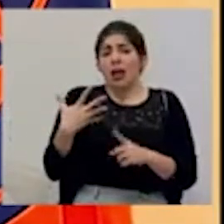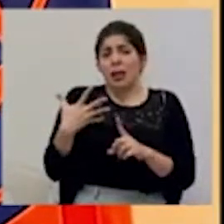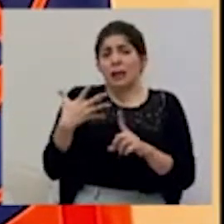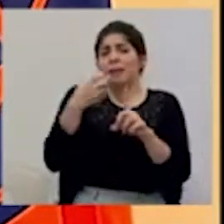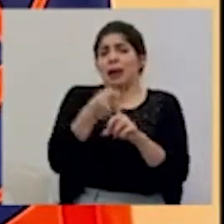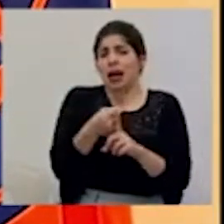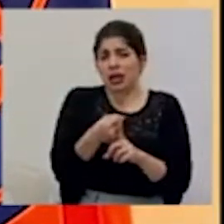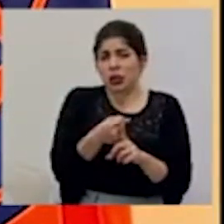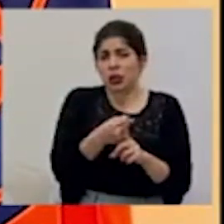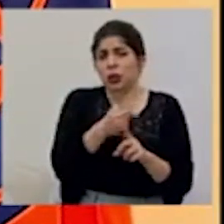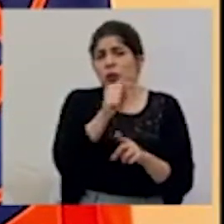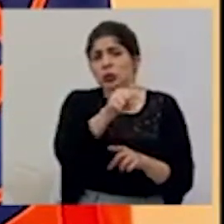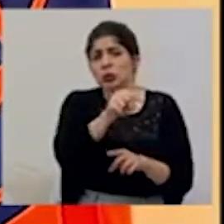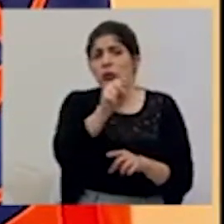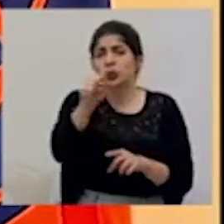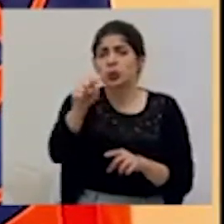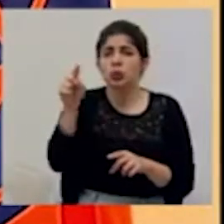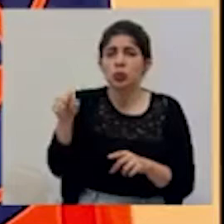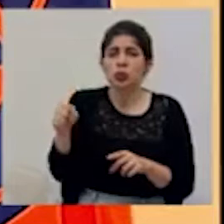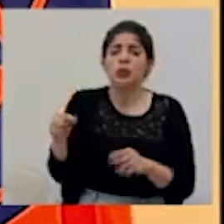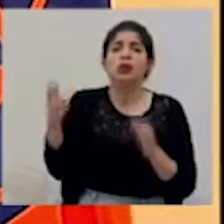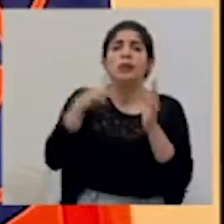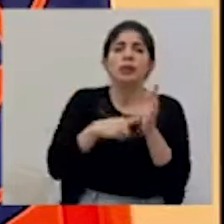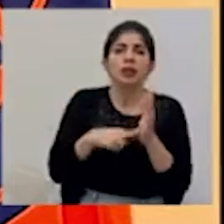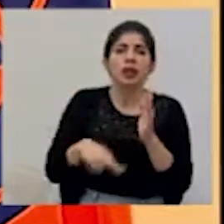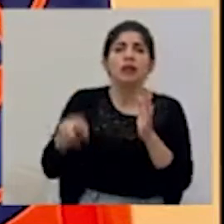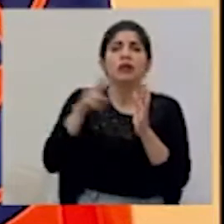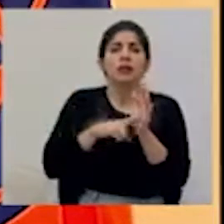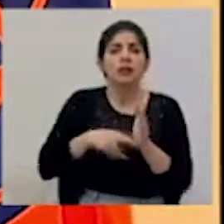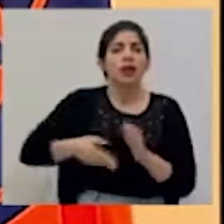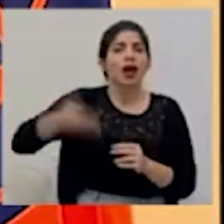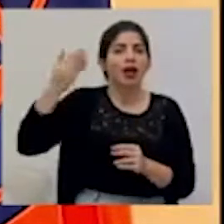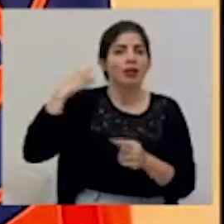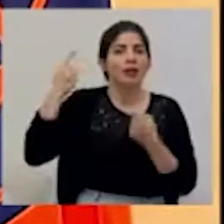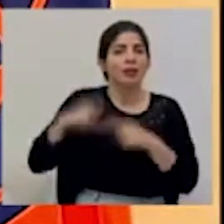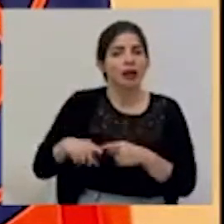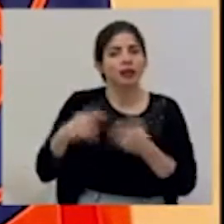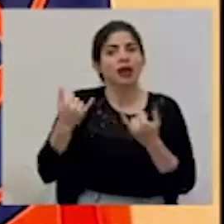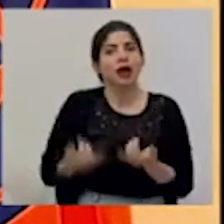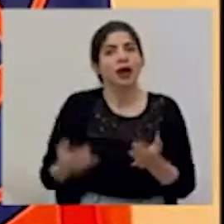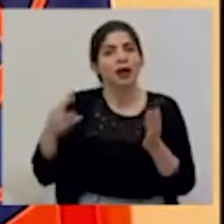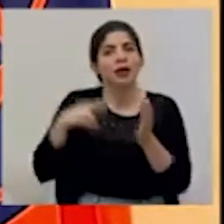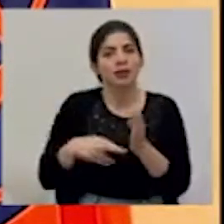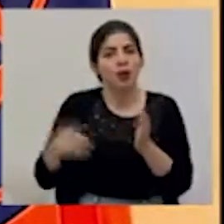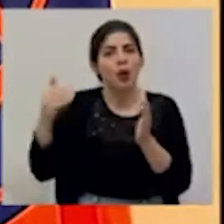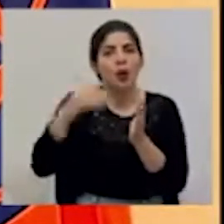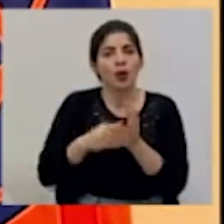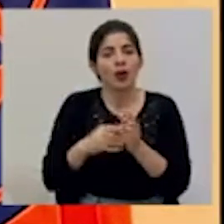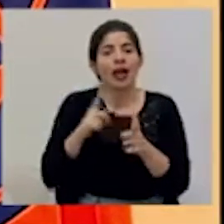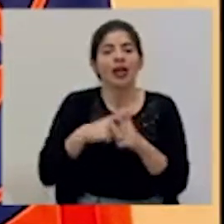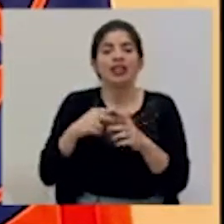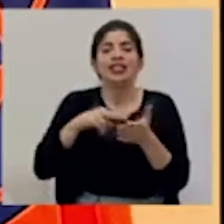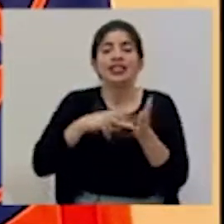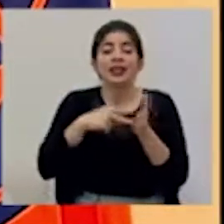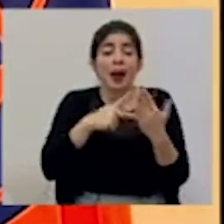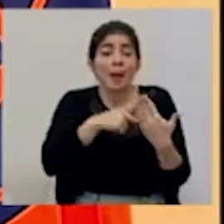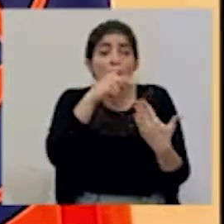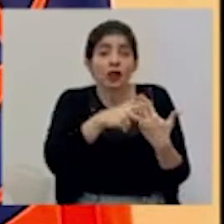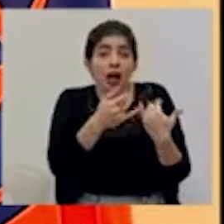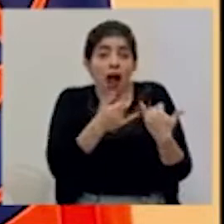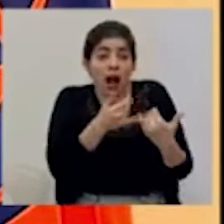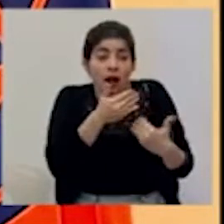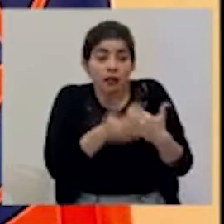impactos que son reiterados respecto a eventos anteriores. Entonces, tenemos que hacer una revisión de los proyectos que ya están en